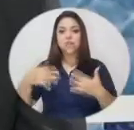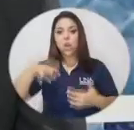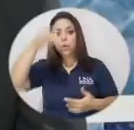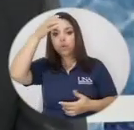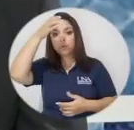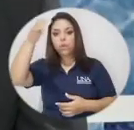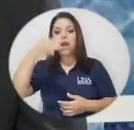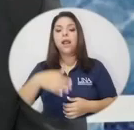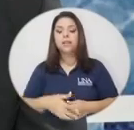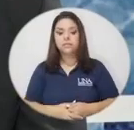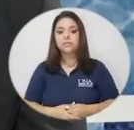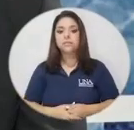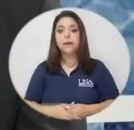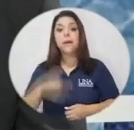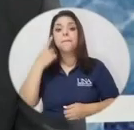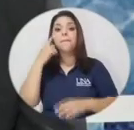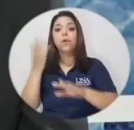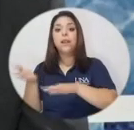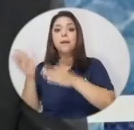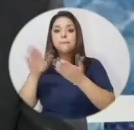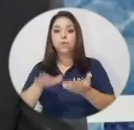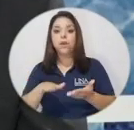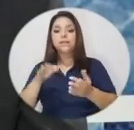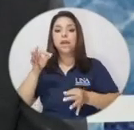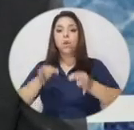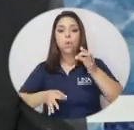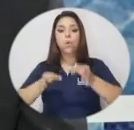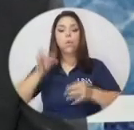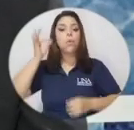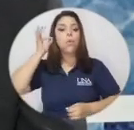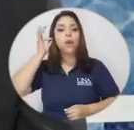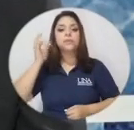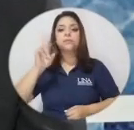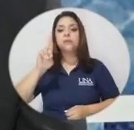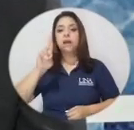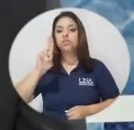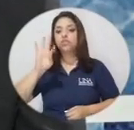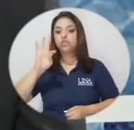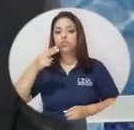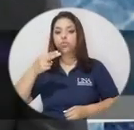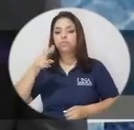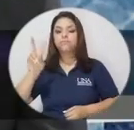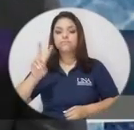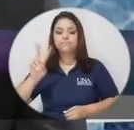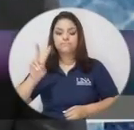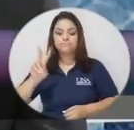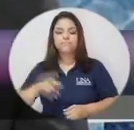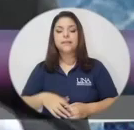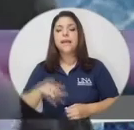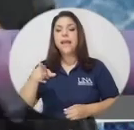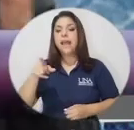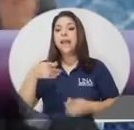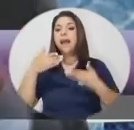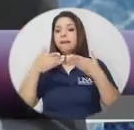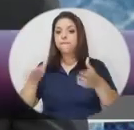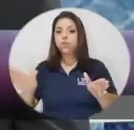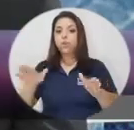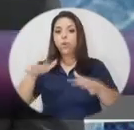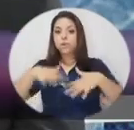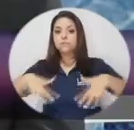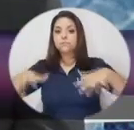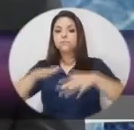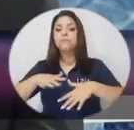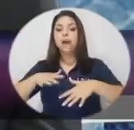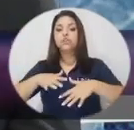culturales. Con la muerte de la jueza Ruth Bader Ginsburg, se abrió un espacio en